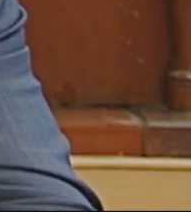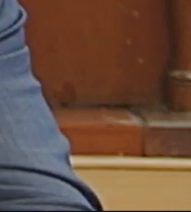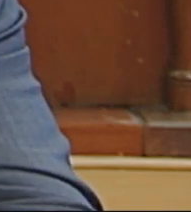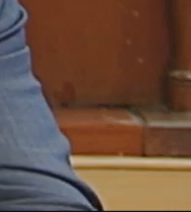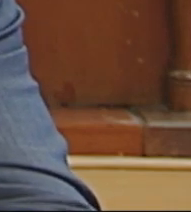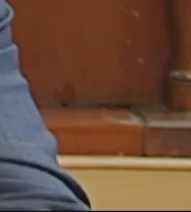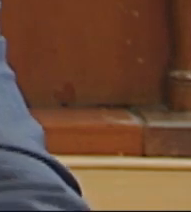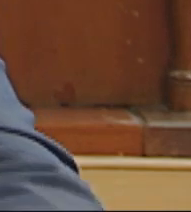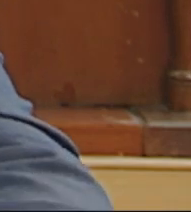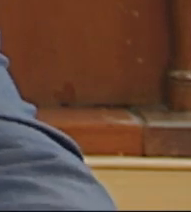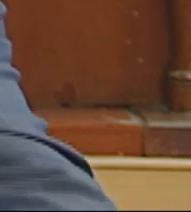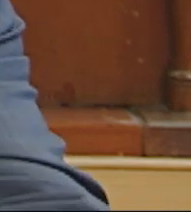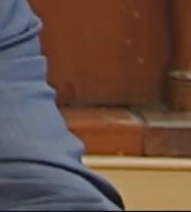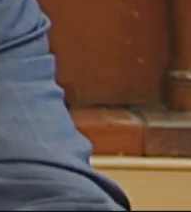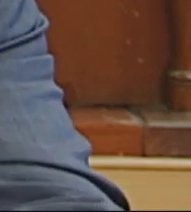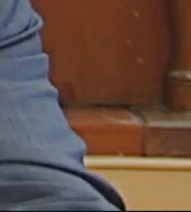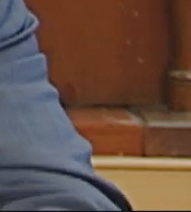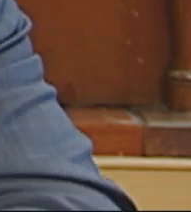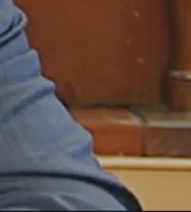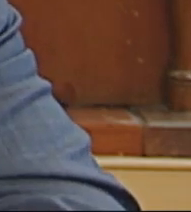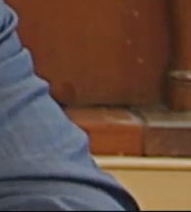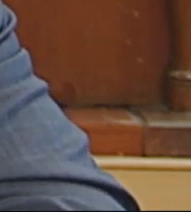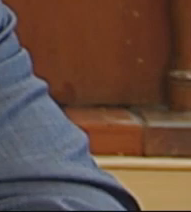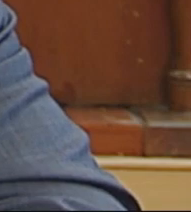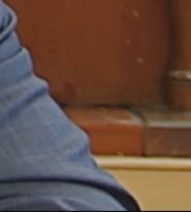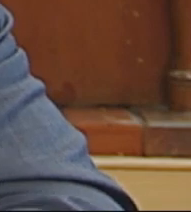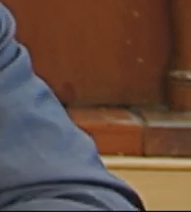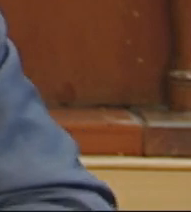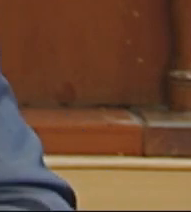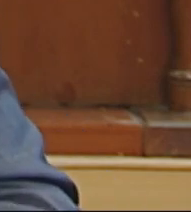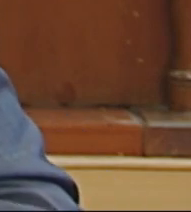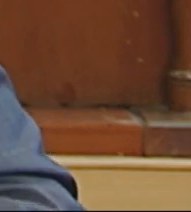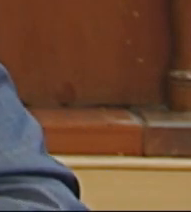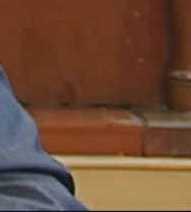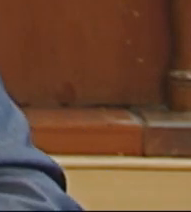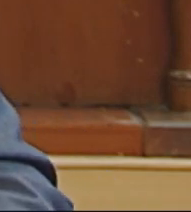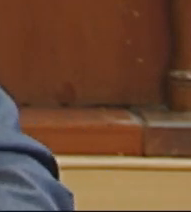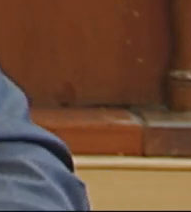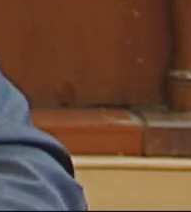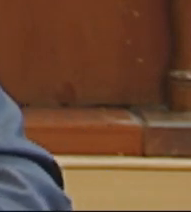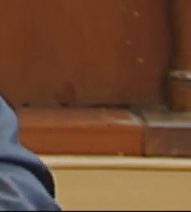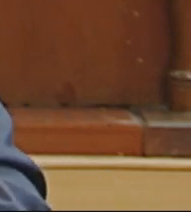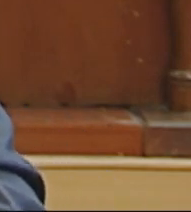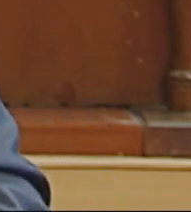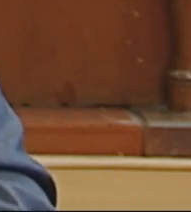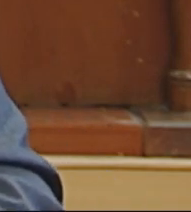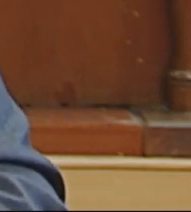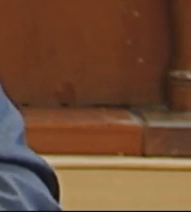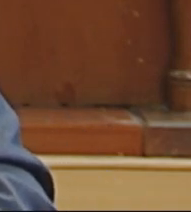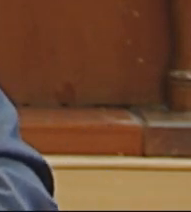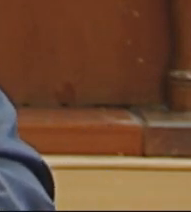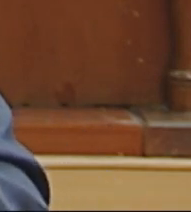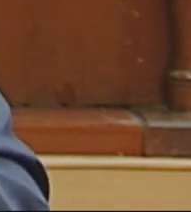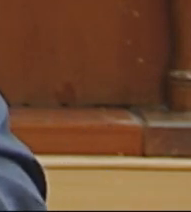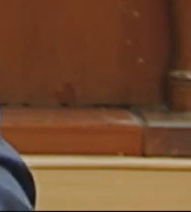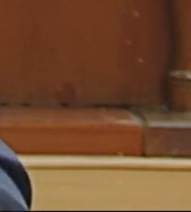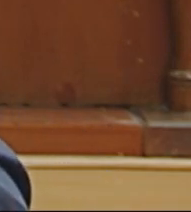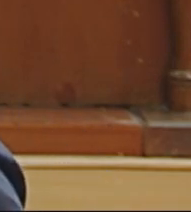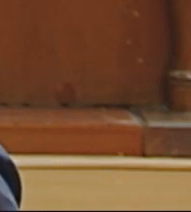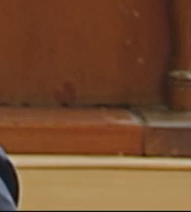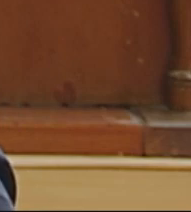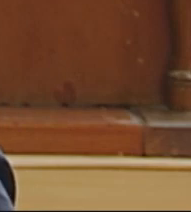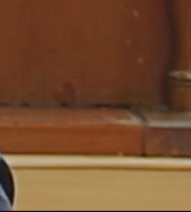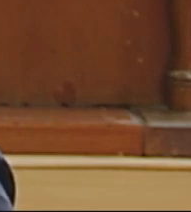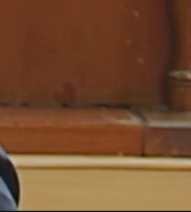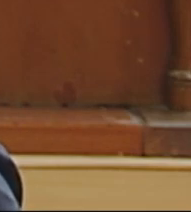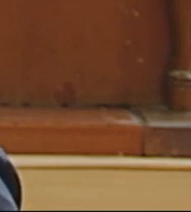a la caracterización de la movilidad interna a causa de la violencia en El Salvador, publicada por el Ministerio de